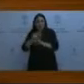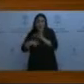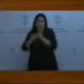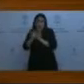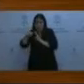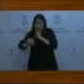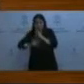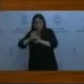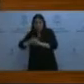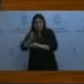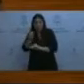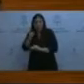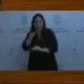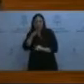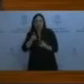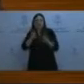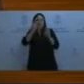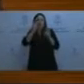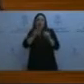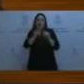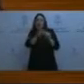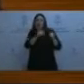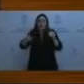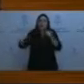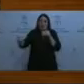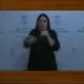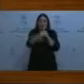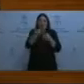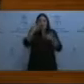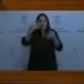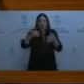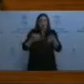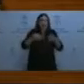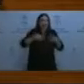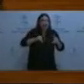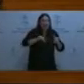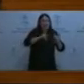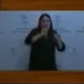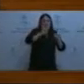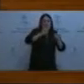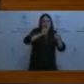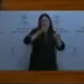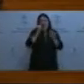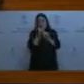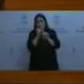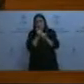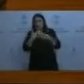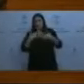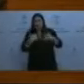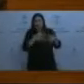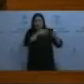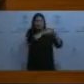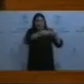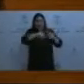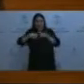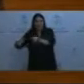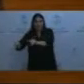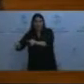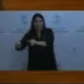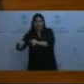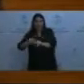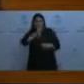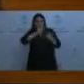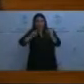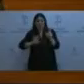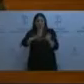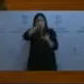materia tan transversal como esta, ninguno de ellos, ni educación, ni empleo, ni sanidad, ninguno de los miembros del Consejo de Gobierno